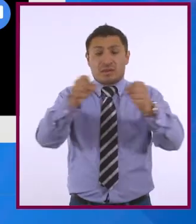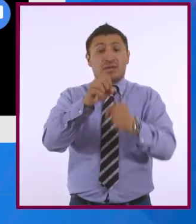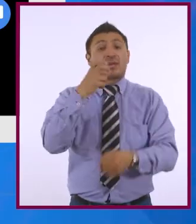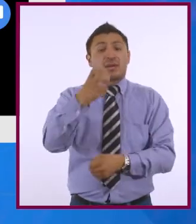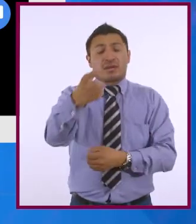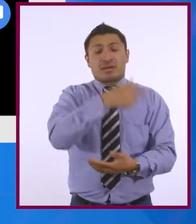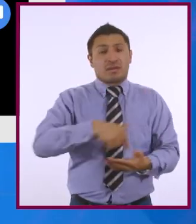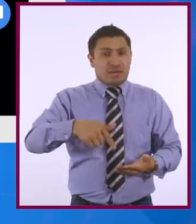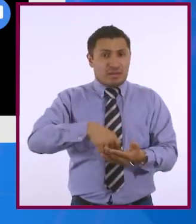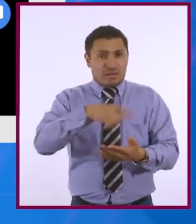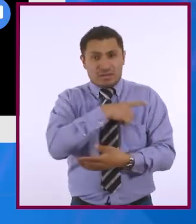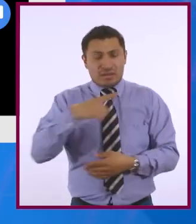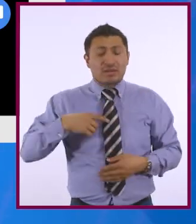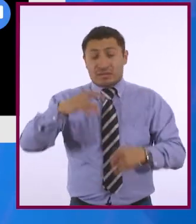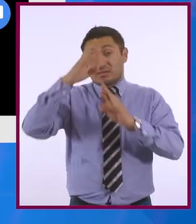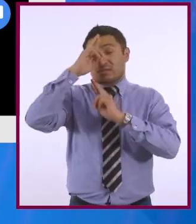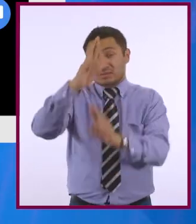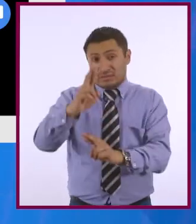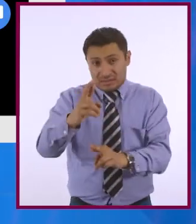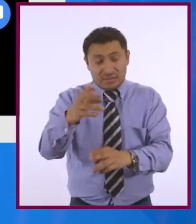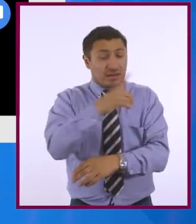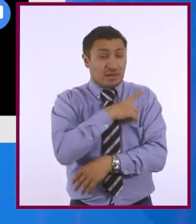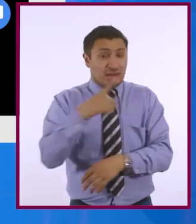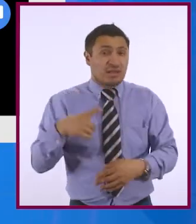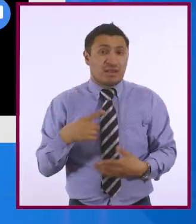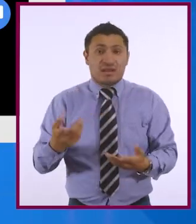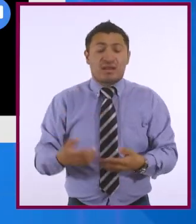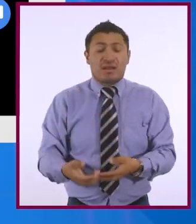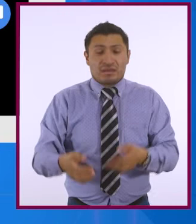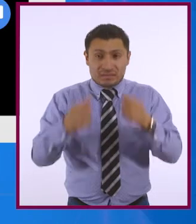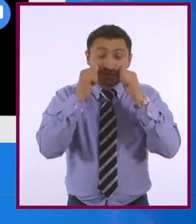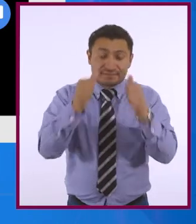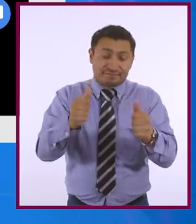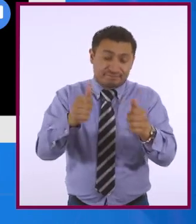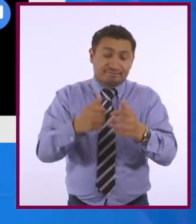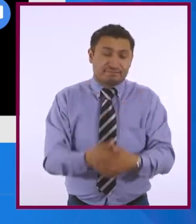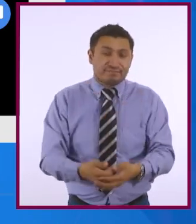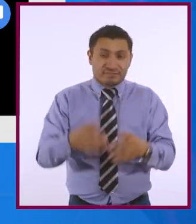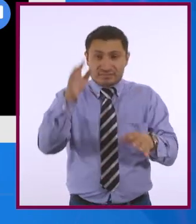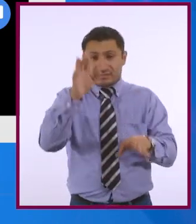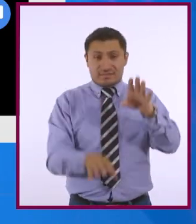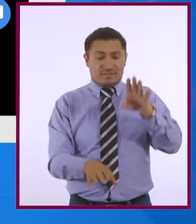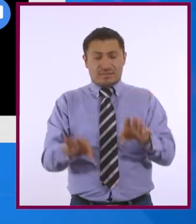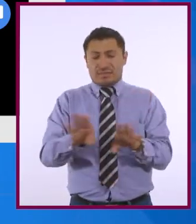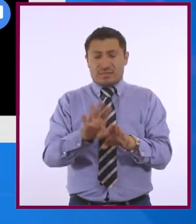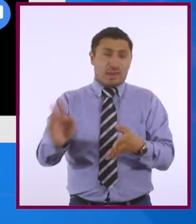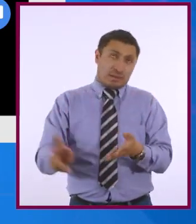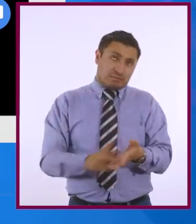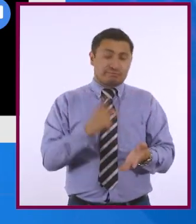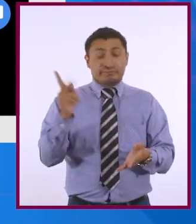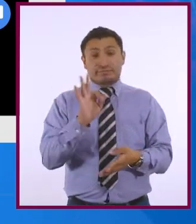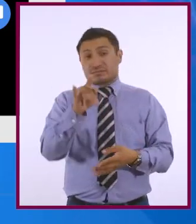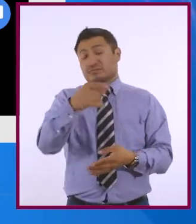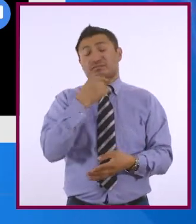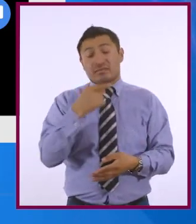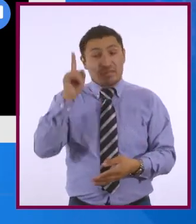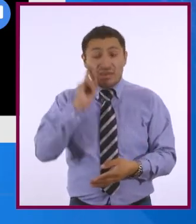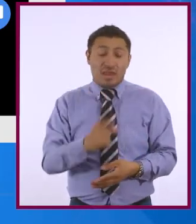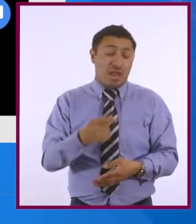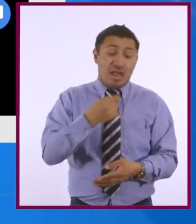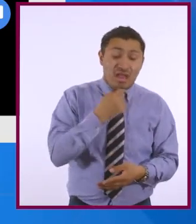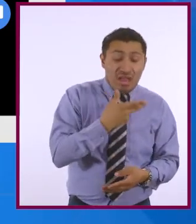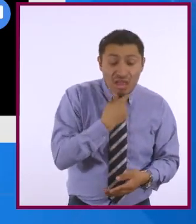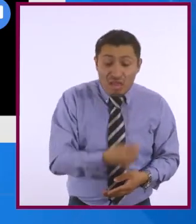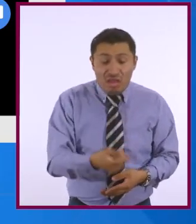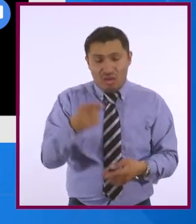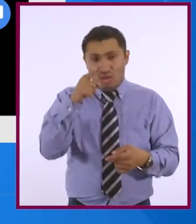ese espacio debe ser respetado y debe ser escuchado, ¿no? Muchas veces, otra vez, si eres una niña, si eres un niño, si tienes